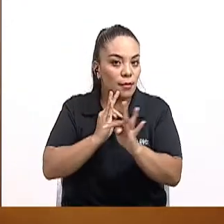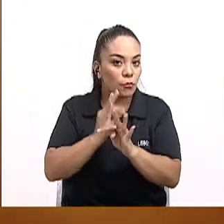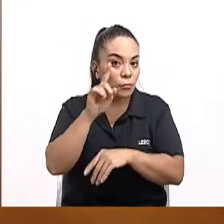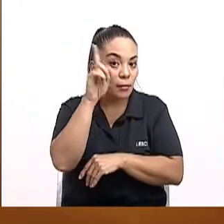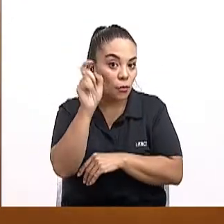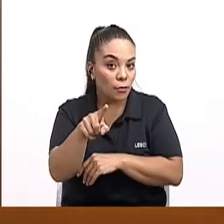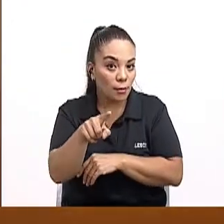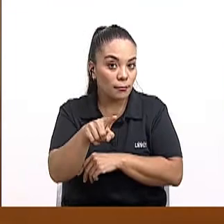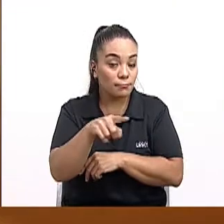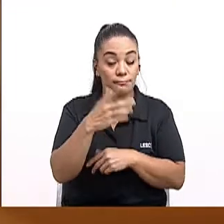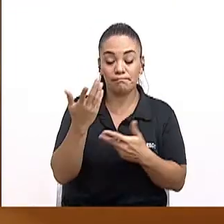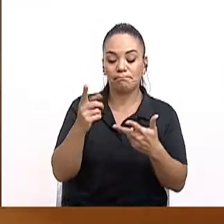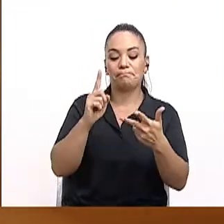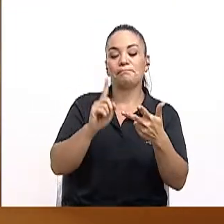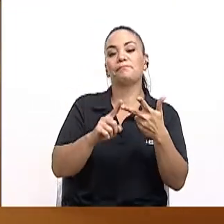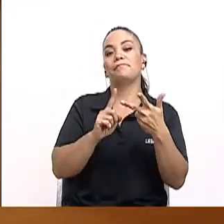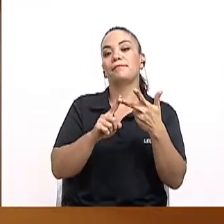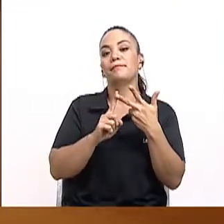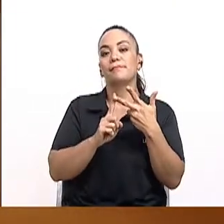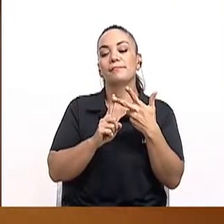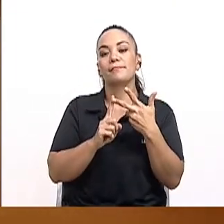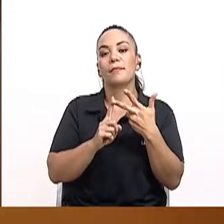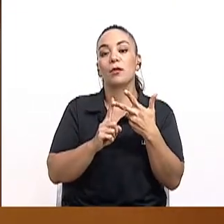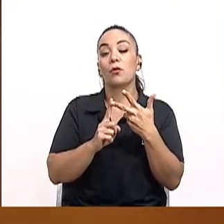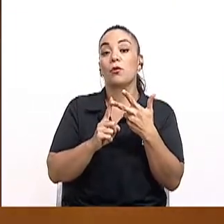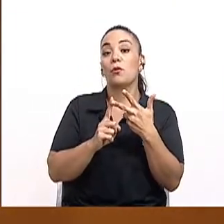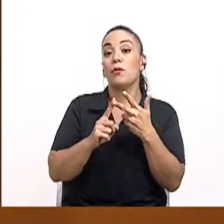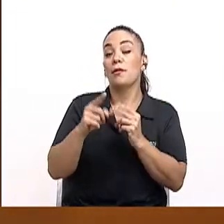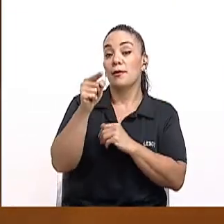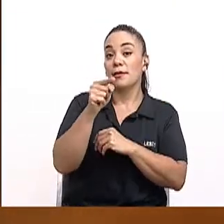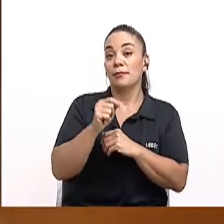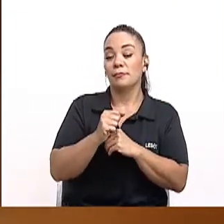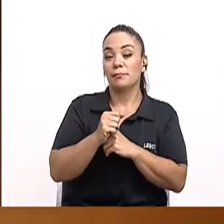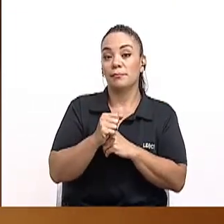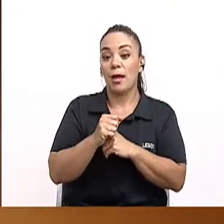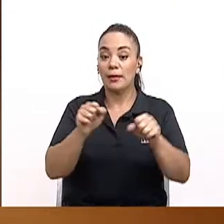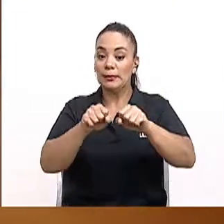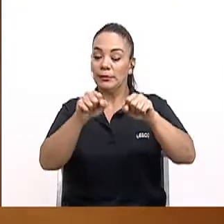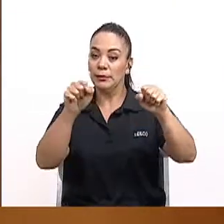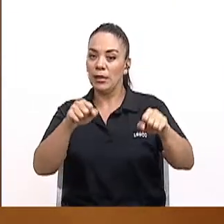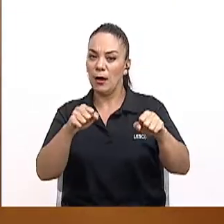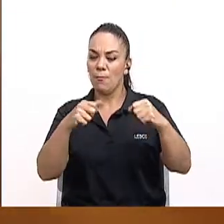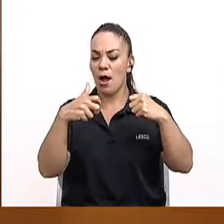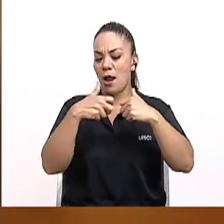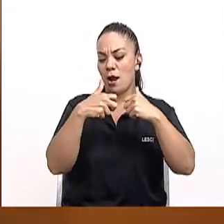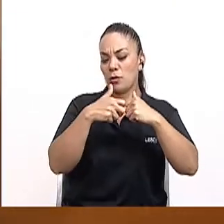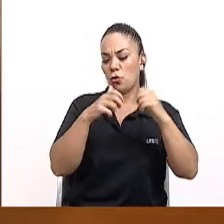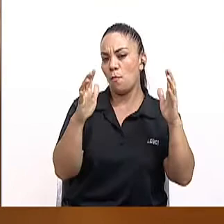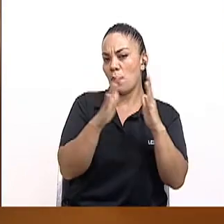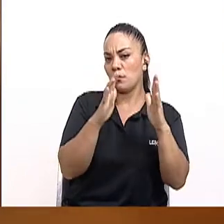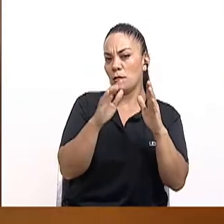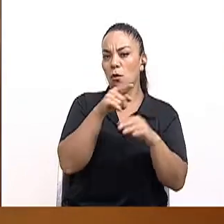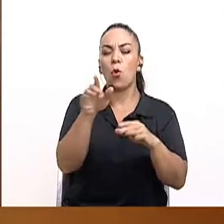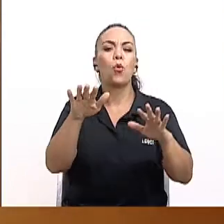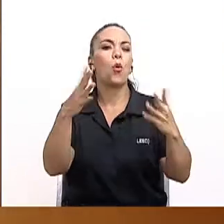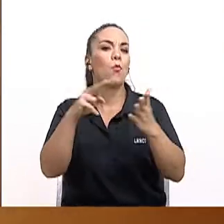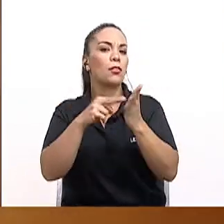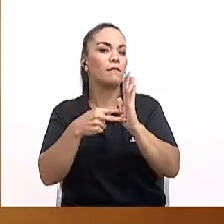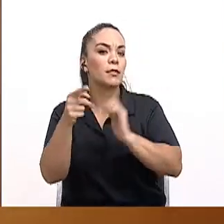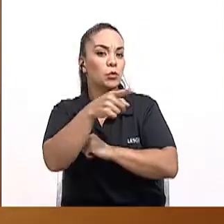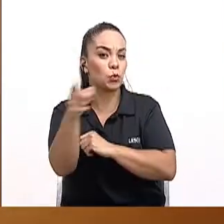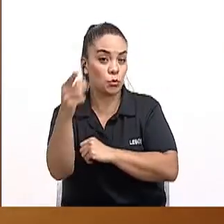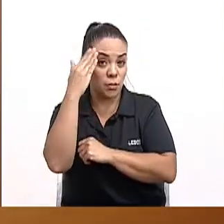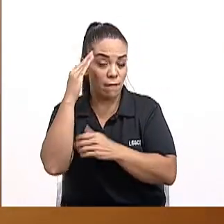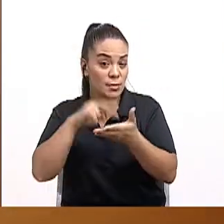les tengo otra. También, cuando hablamos del espectro electromagnético, ¿cómo lo pueden definir ustedes? ¿Conocen qué